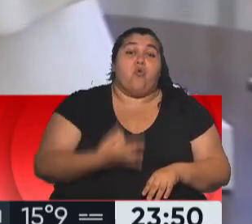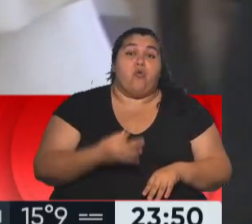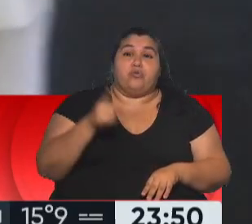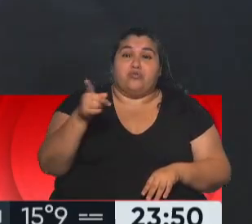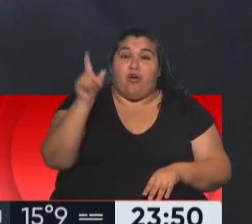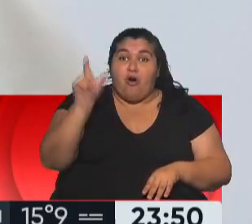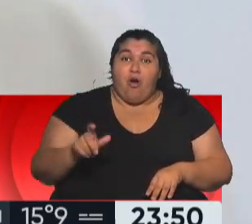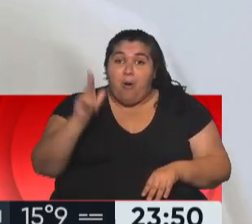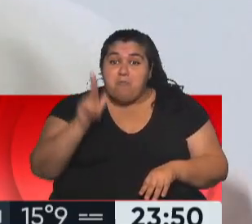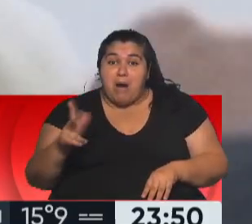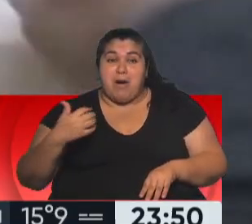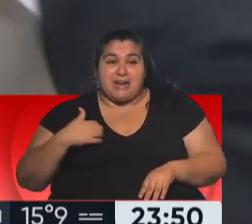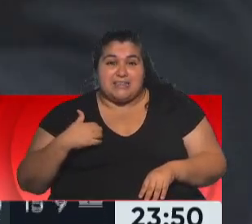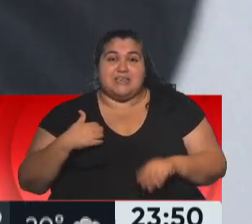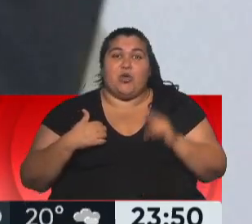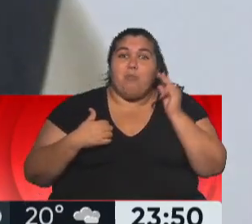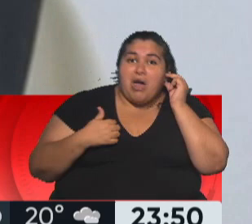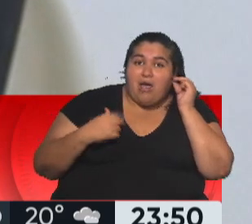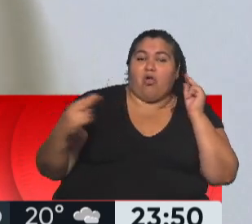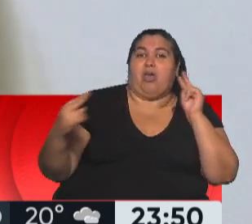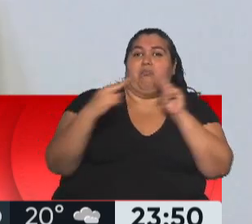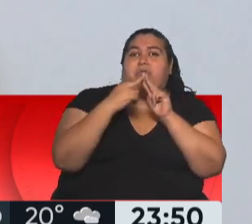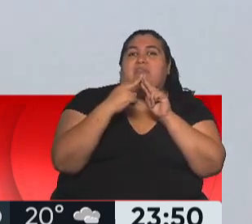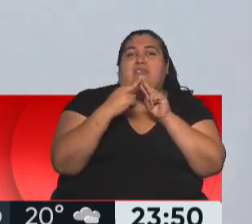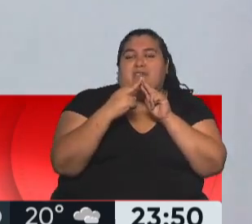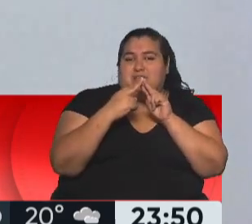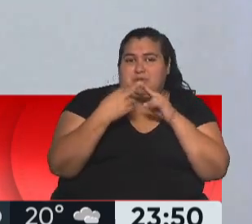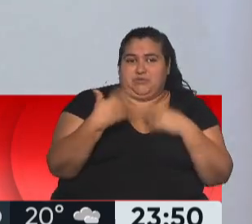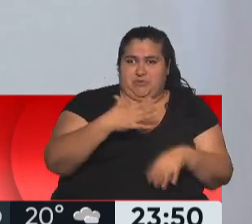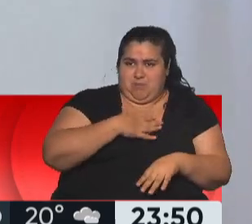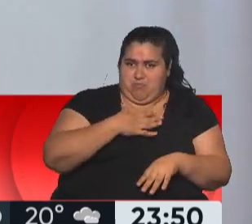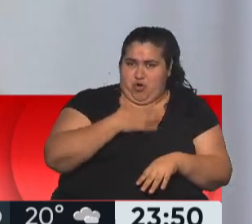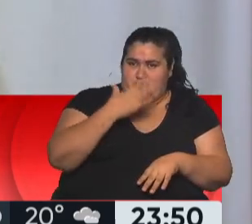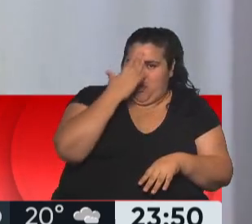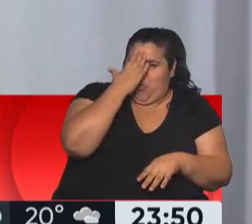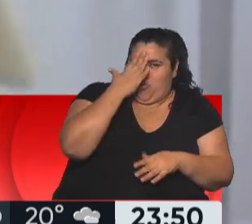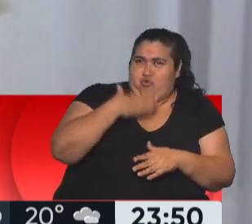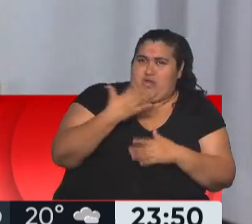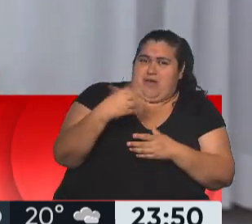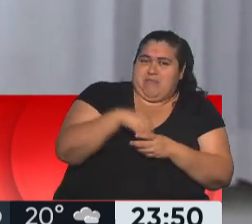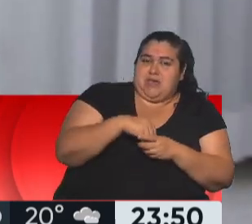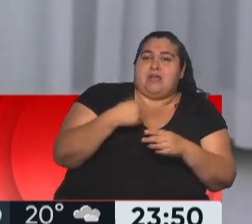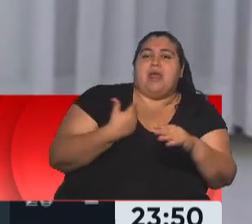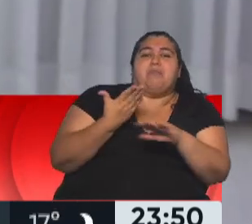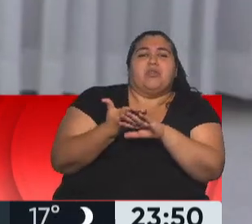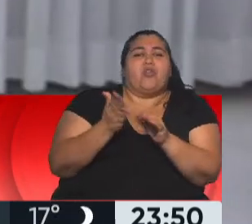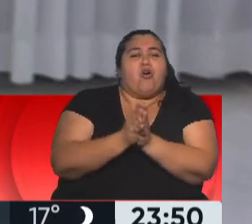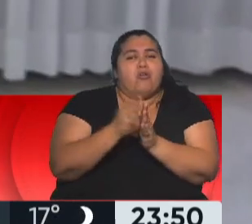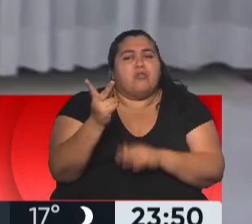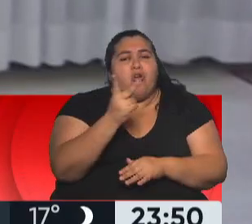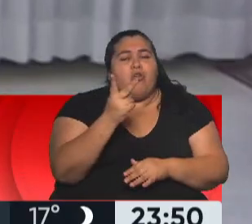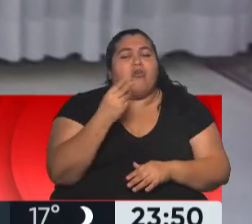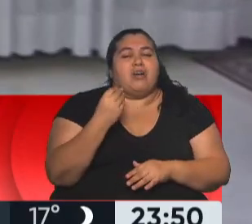argentino, sino que lo abrazaba, que era uno de los nuestros, uno más, y le pidió ambos